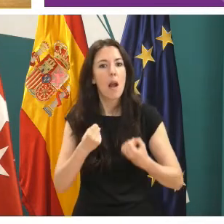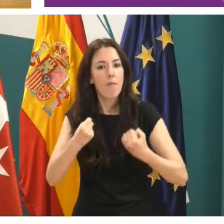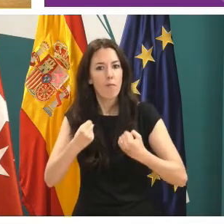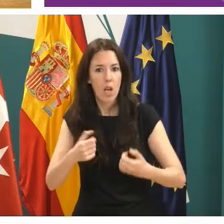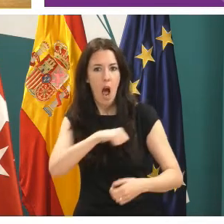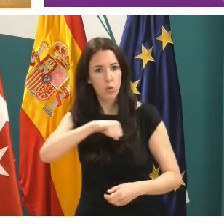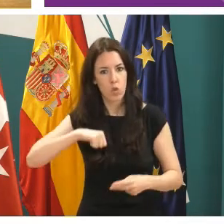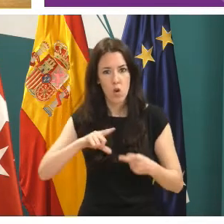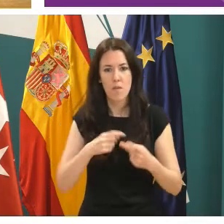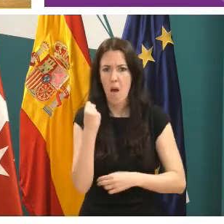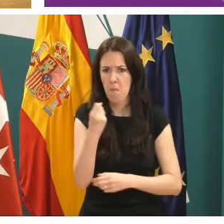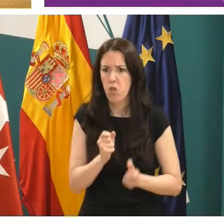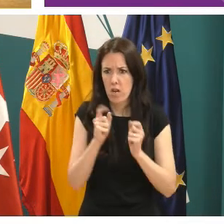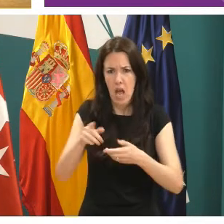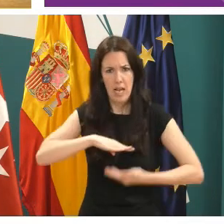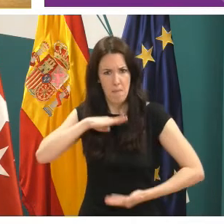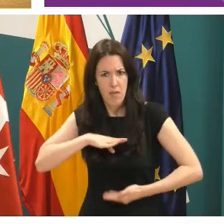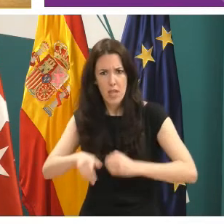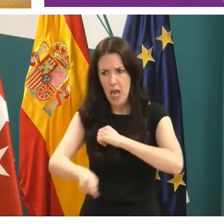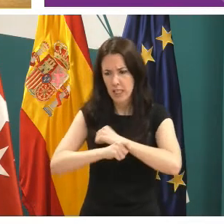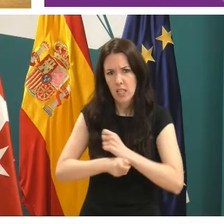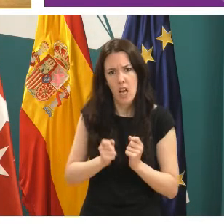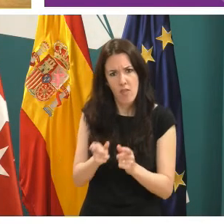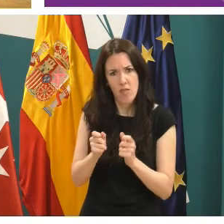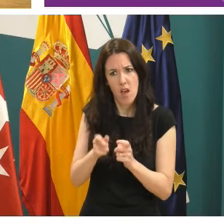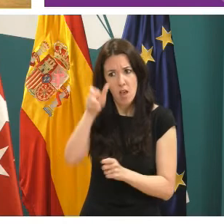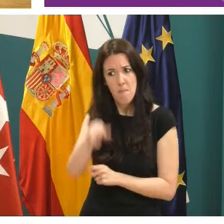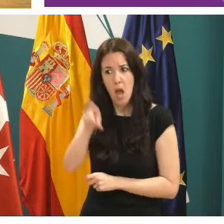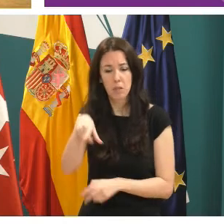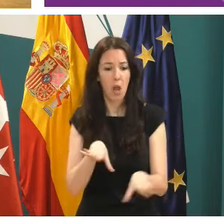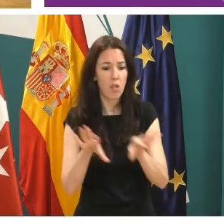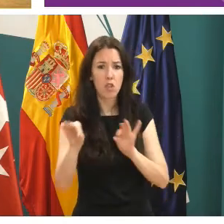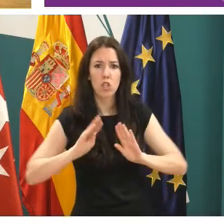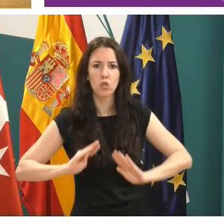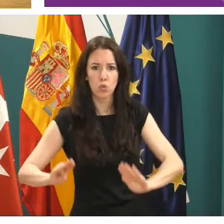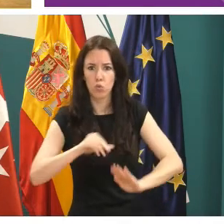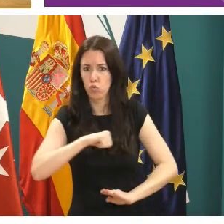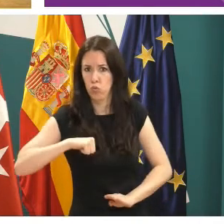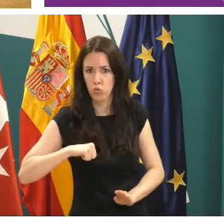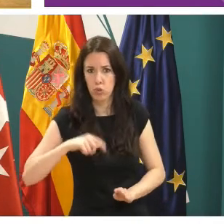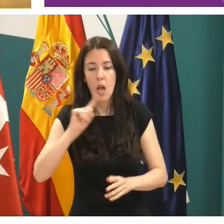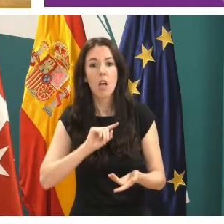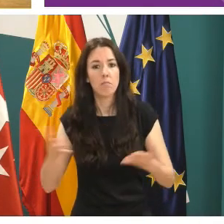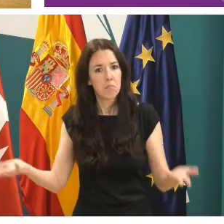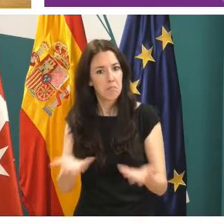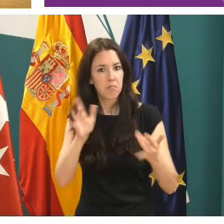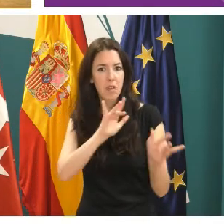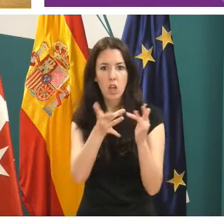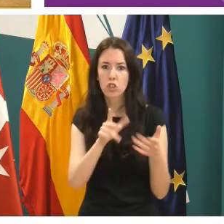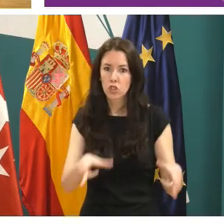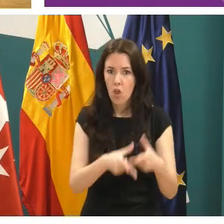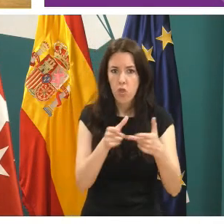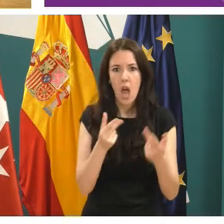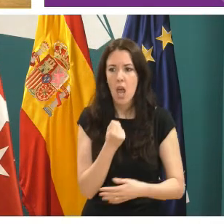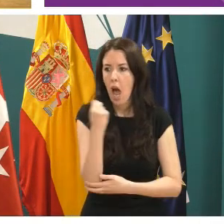empoderar a la persona, darle las capacidades, las estrategias para que tome sus propias decisiones. Promover relaciones sociales, el